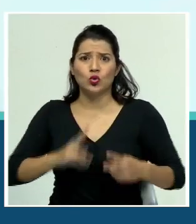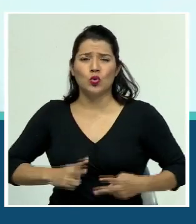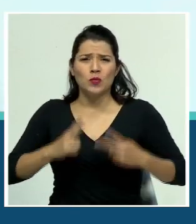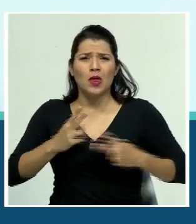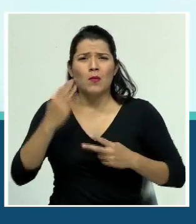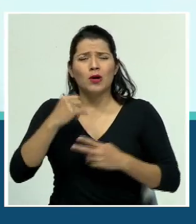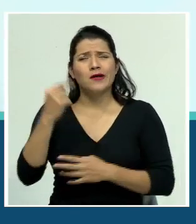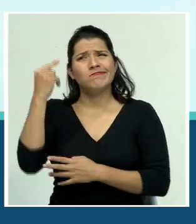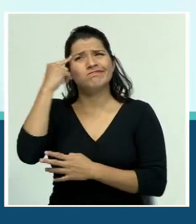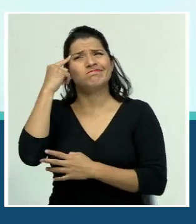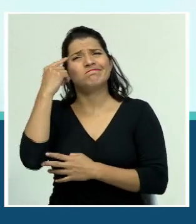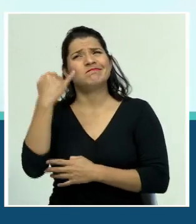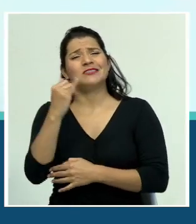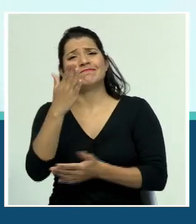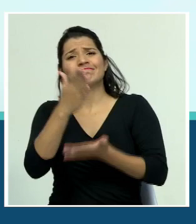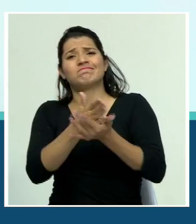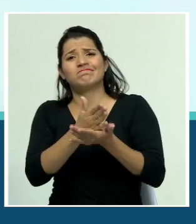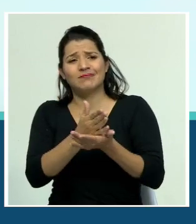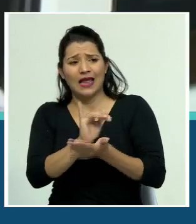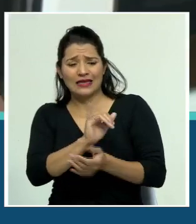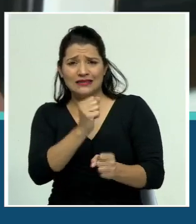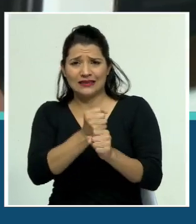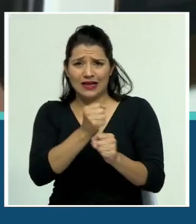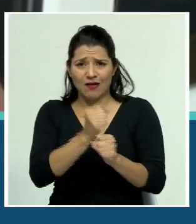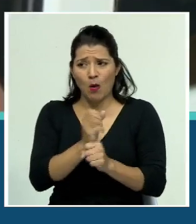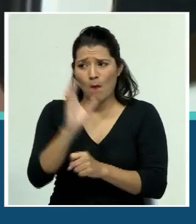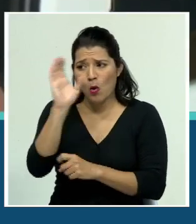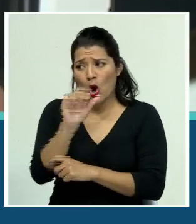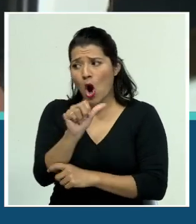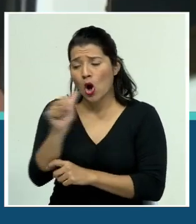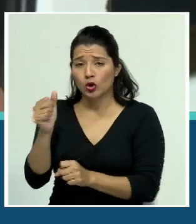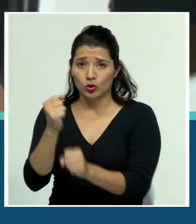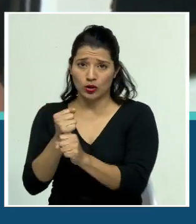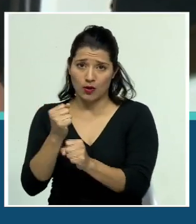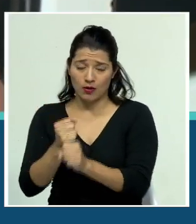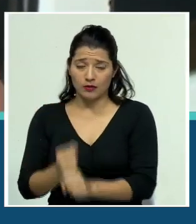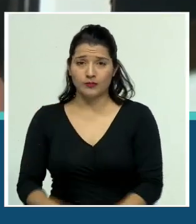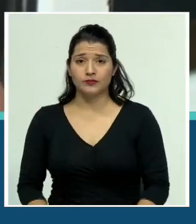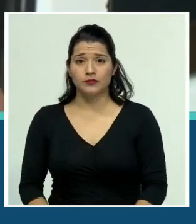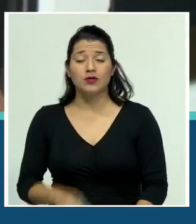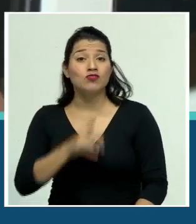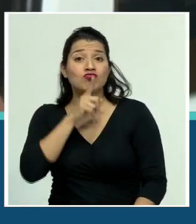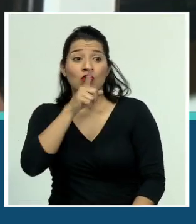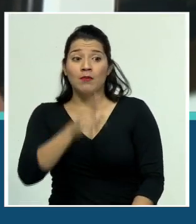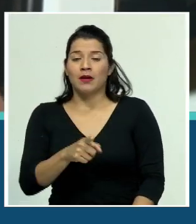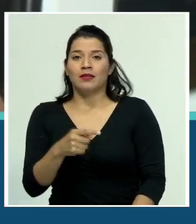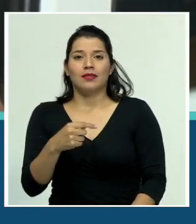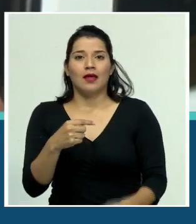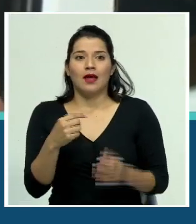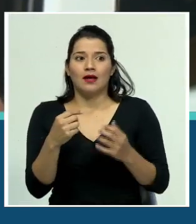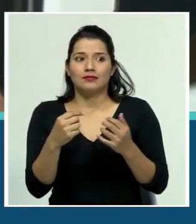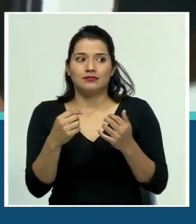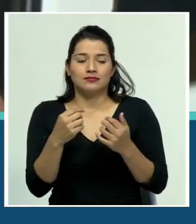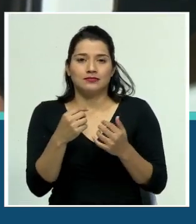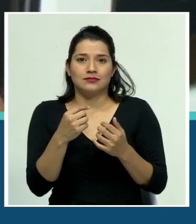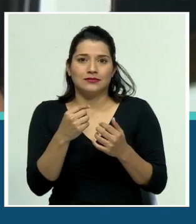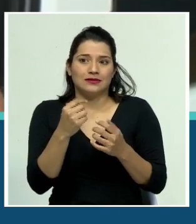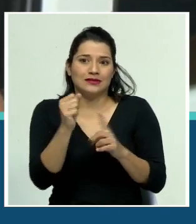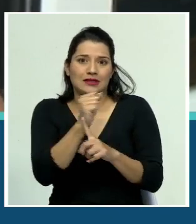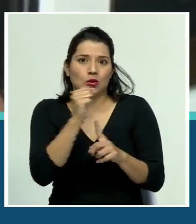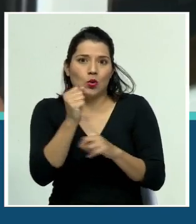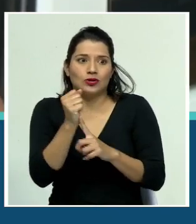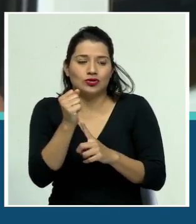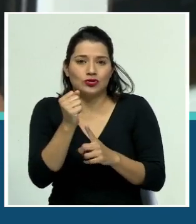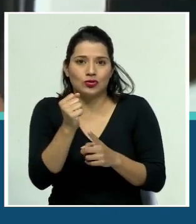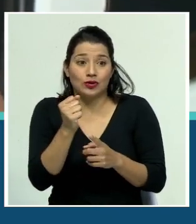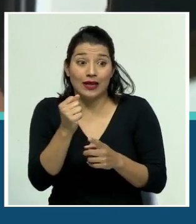dejar de ofrecer el servicio y buscar otro empleo. Mira, realmente ya no está dándolo para cubrir todas